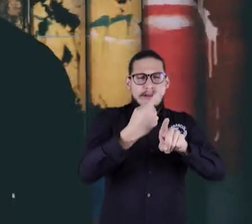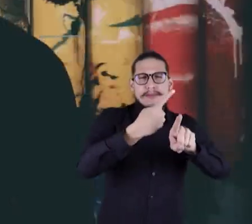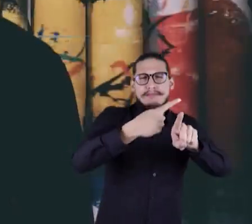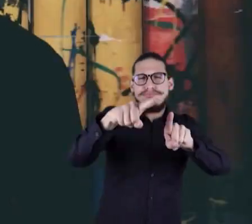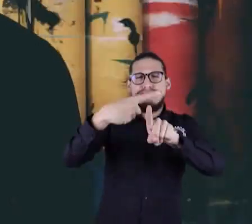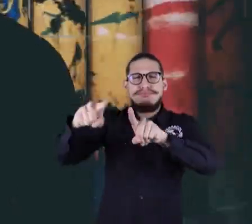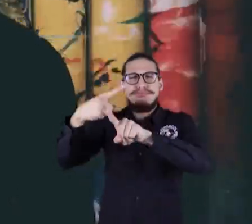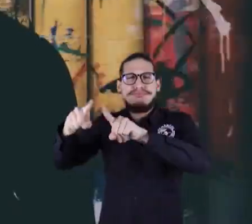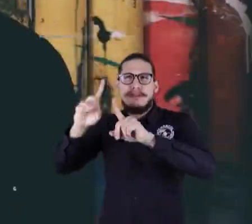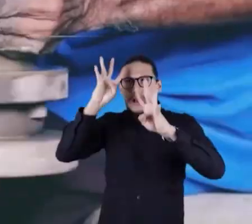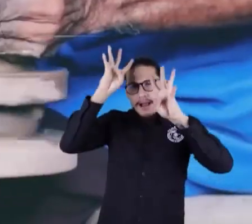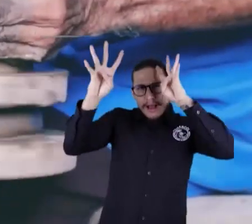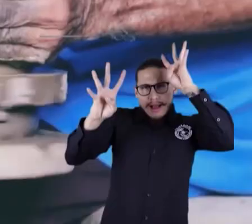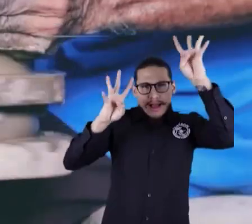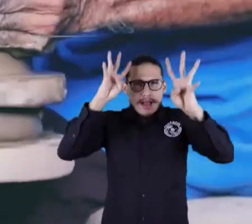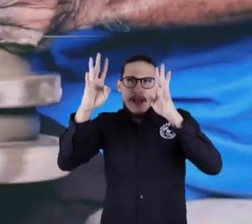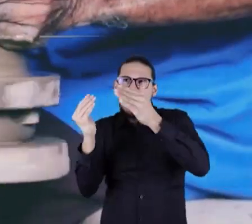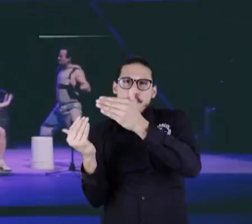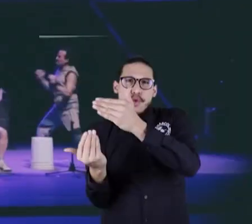patrimonio,